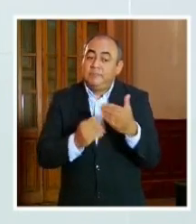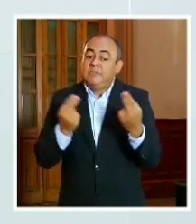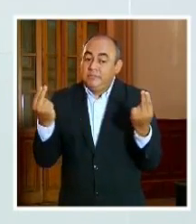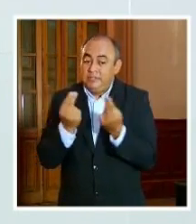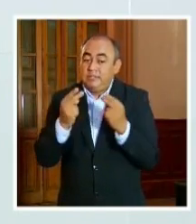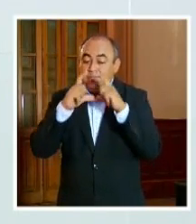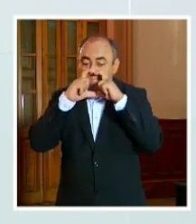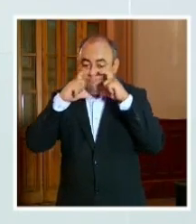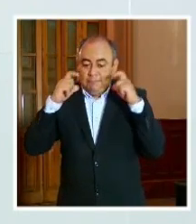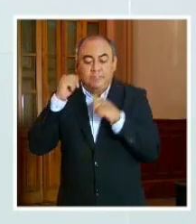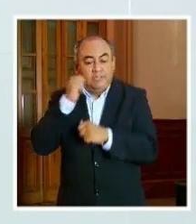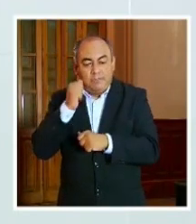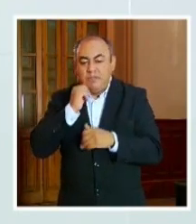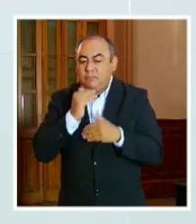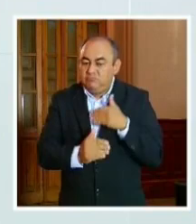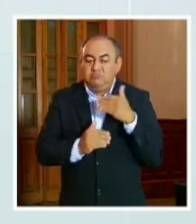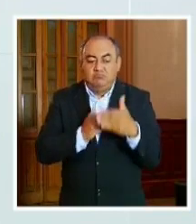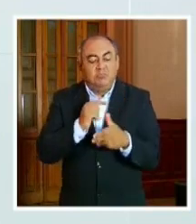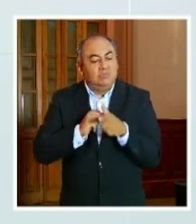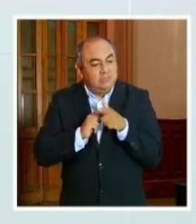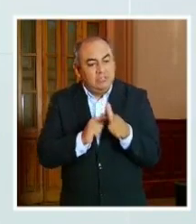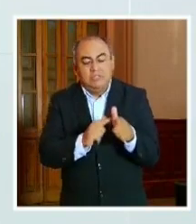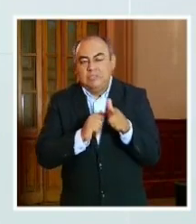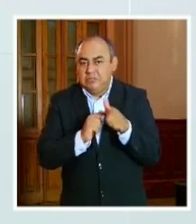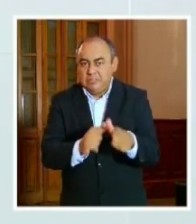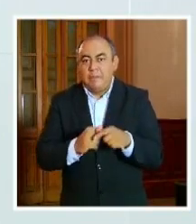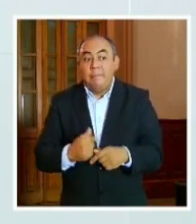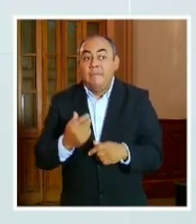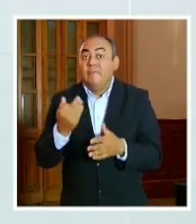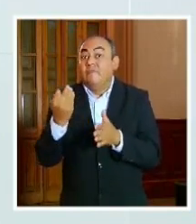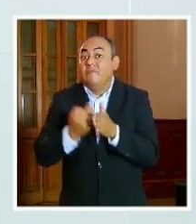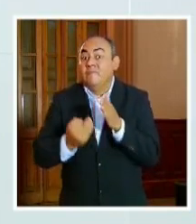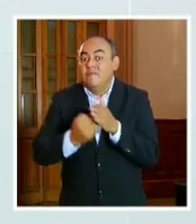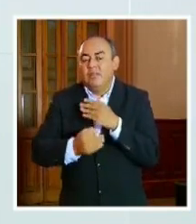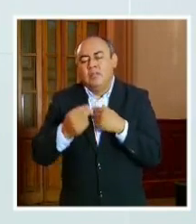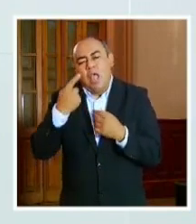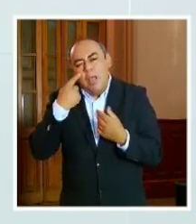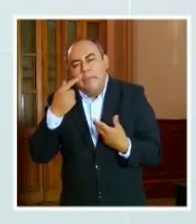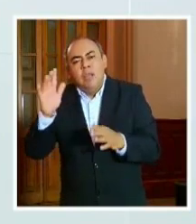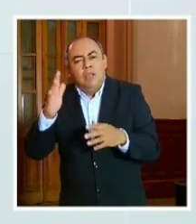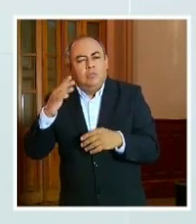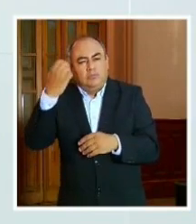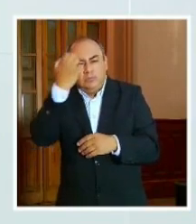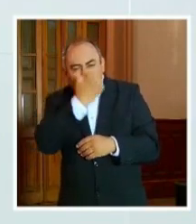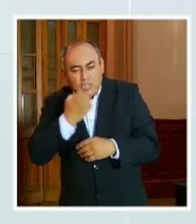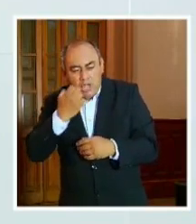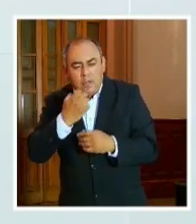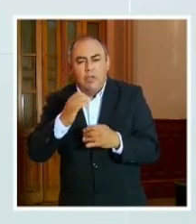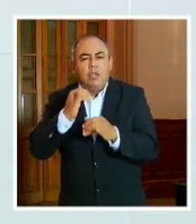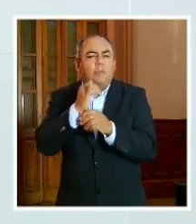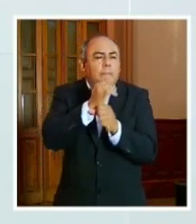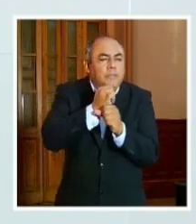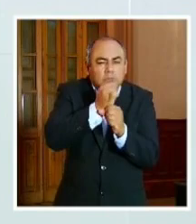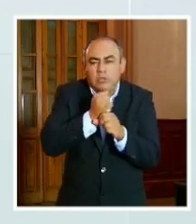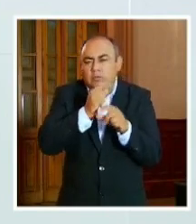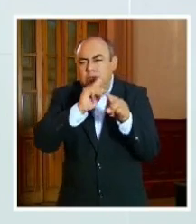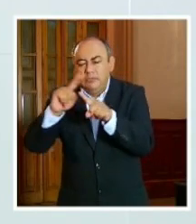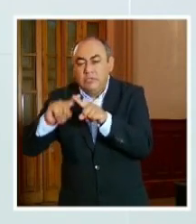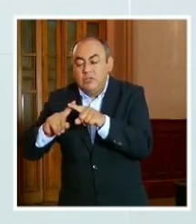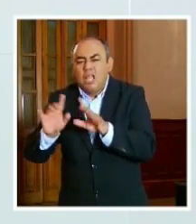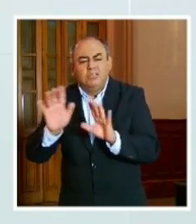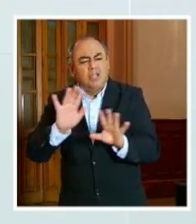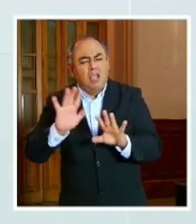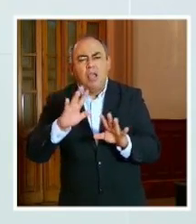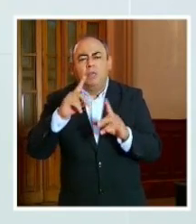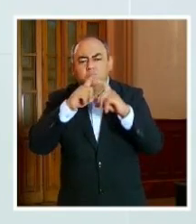presente mientras no se compruebe de forma a través de estudios de que ya el cubrebocas no